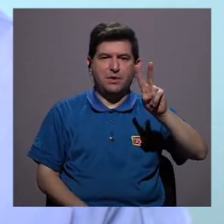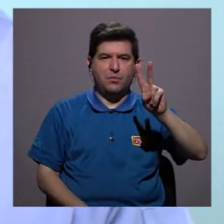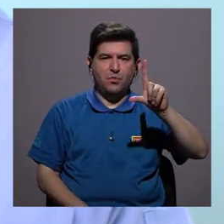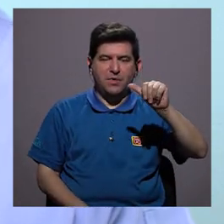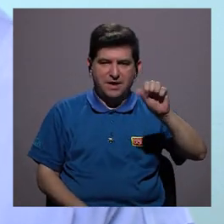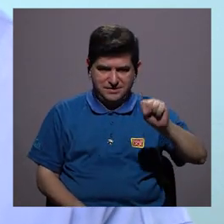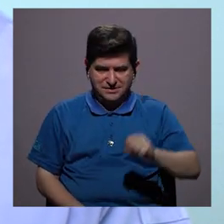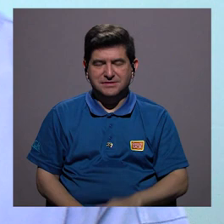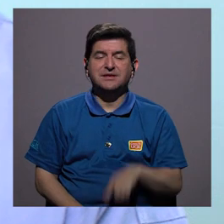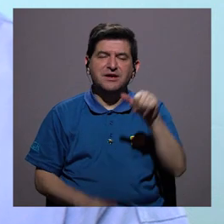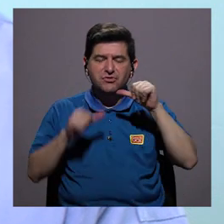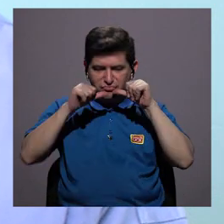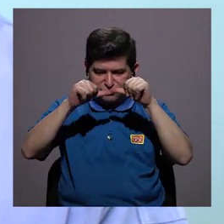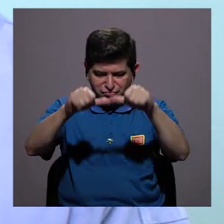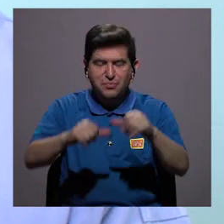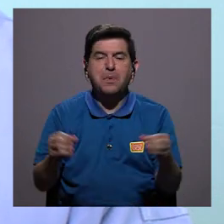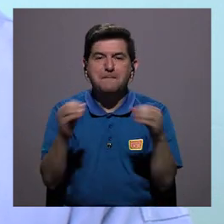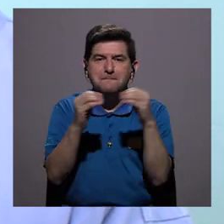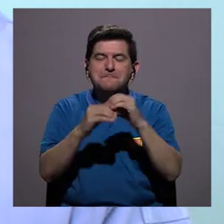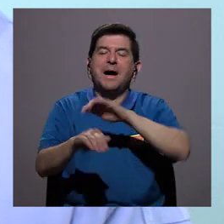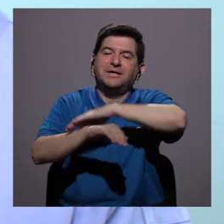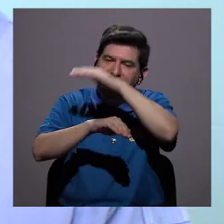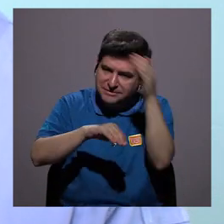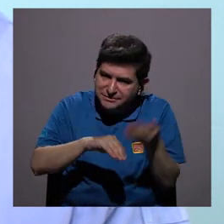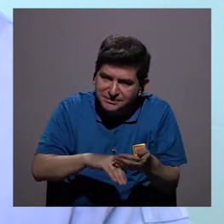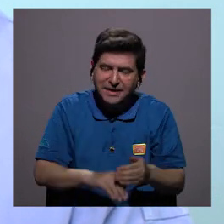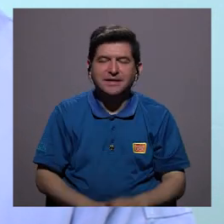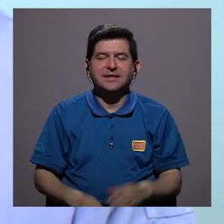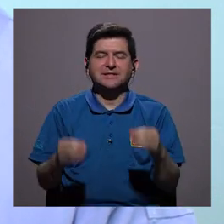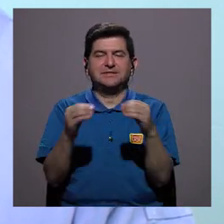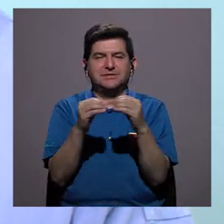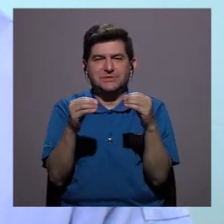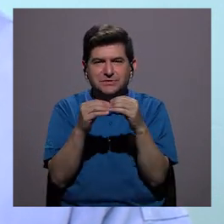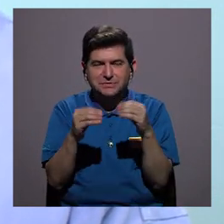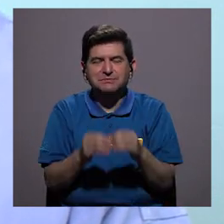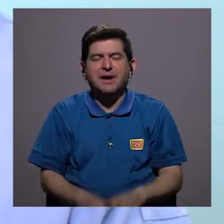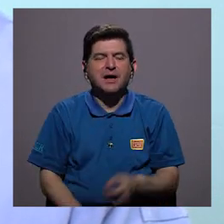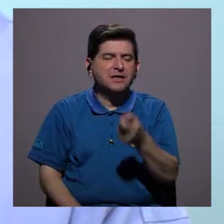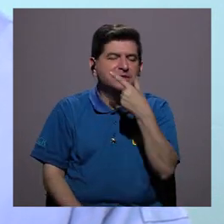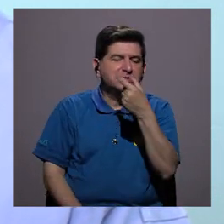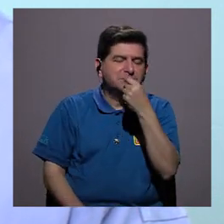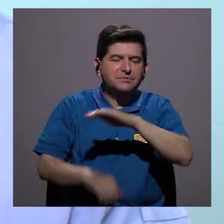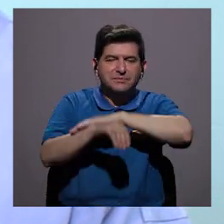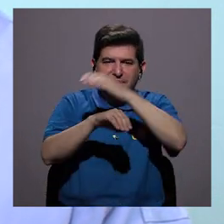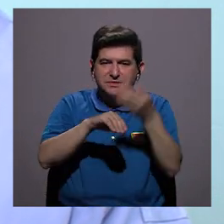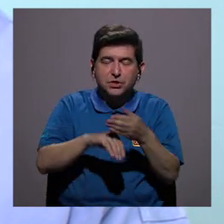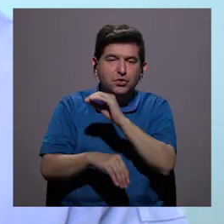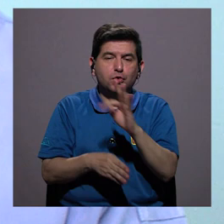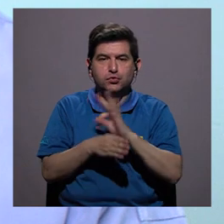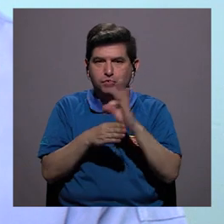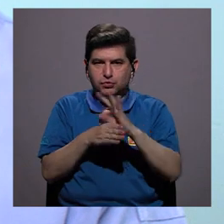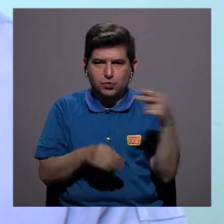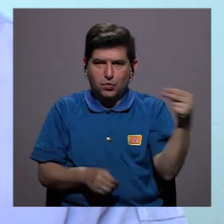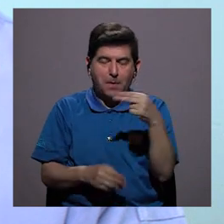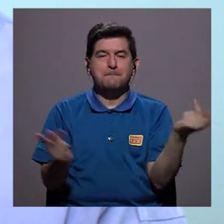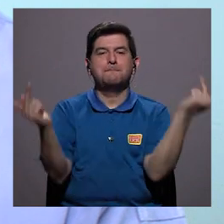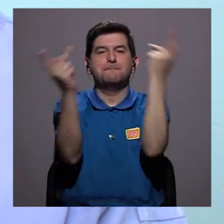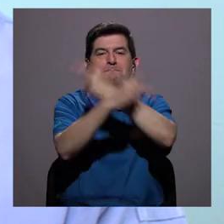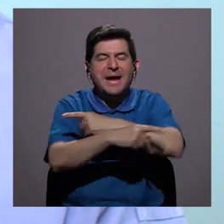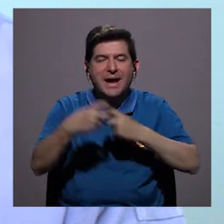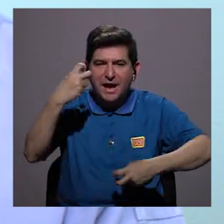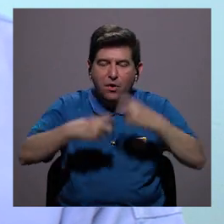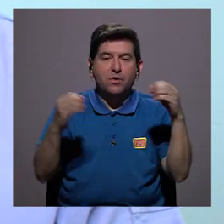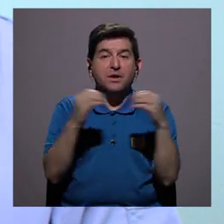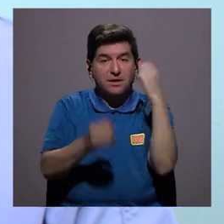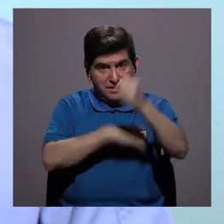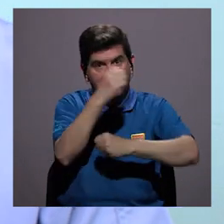así continúa progresivamente. Entre más embarazos, entre más pasillos de planificación, entre más tratamientos hormonales, más grave va a